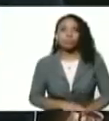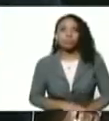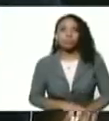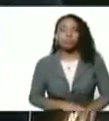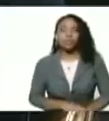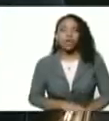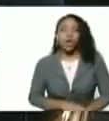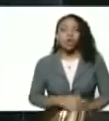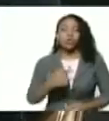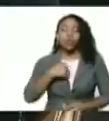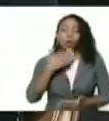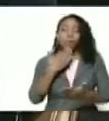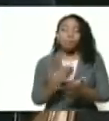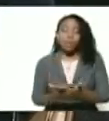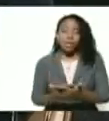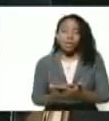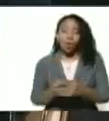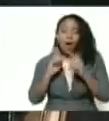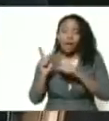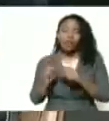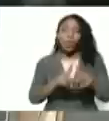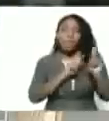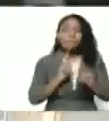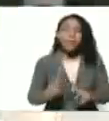Yo pido para esto un